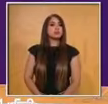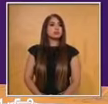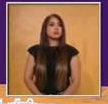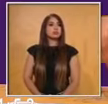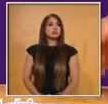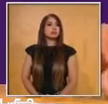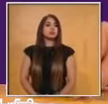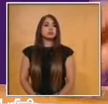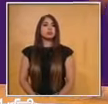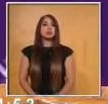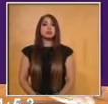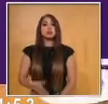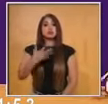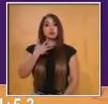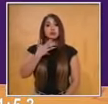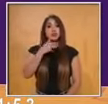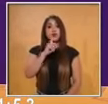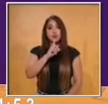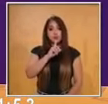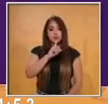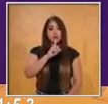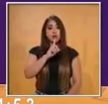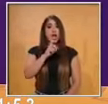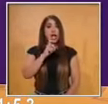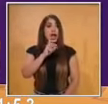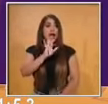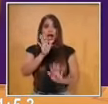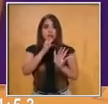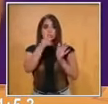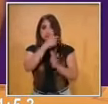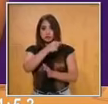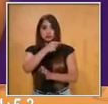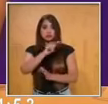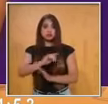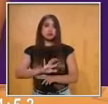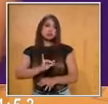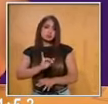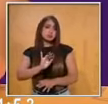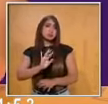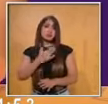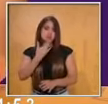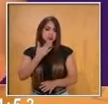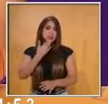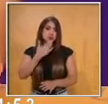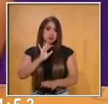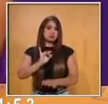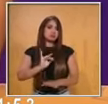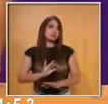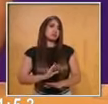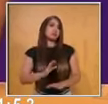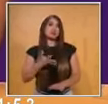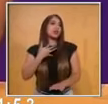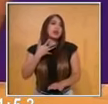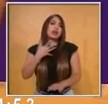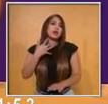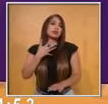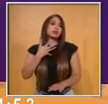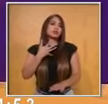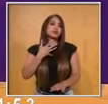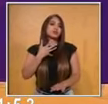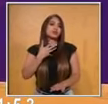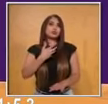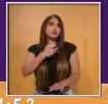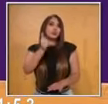así como delgadita, está bien, te va a funcionar perfecto. Nosotros porque no teníamos es que estamos usando esta de